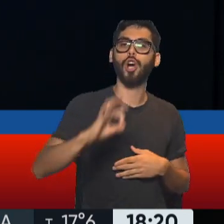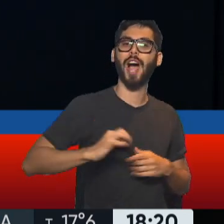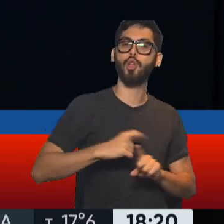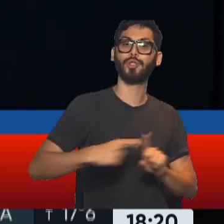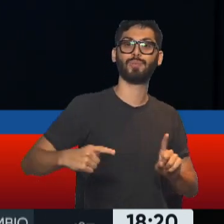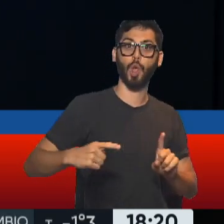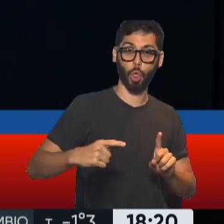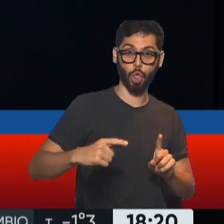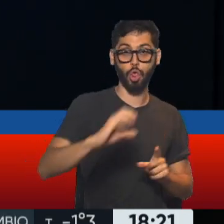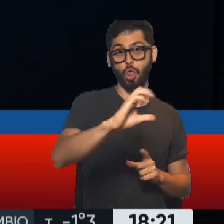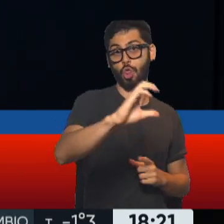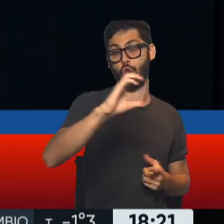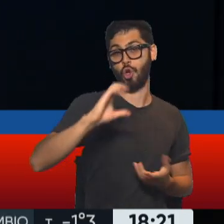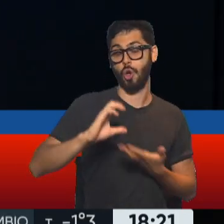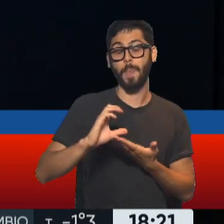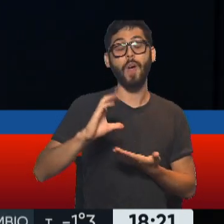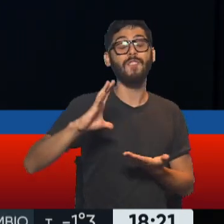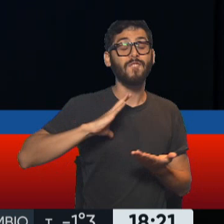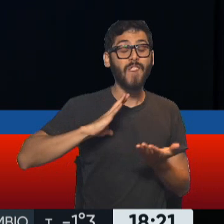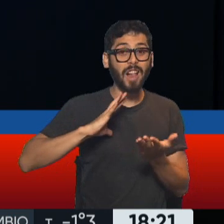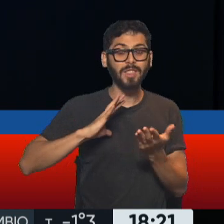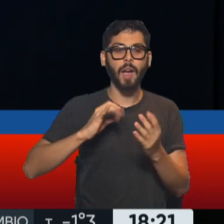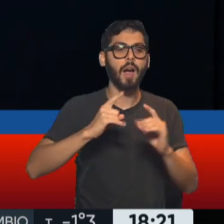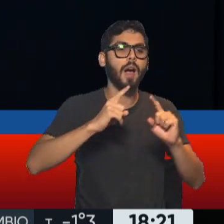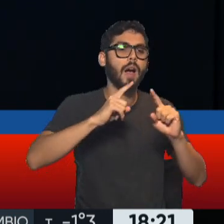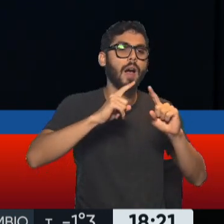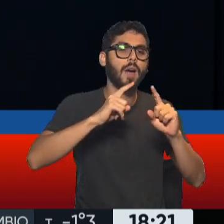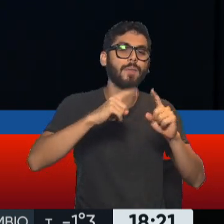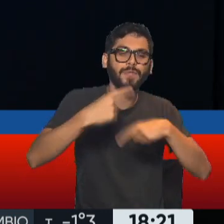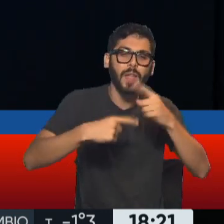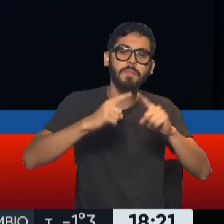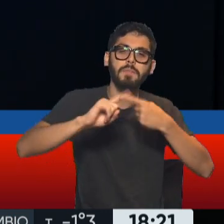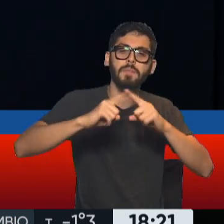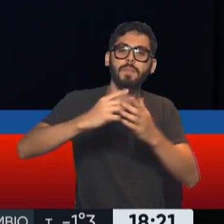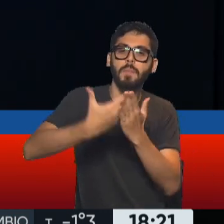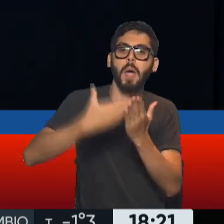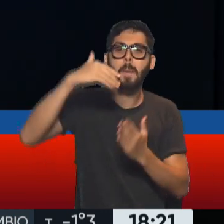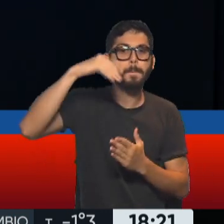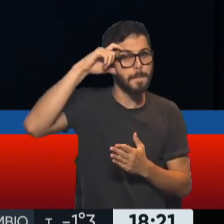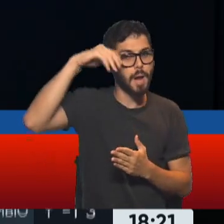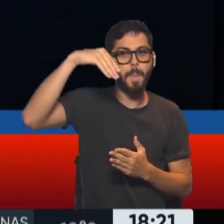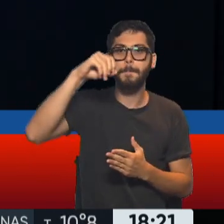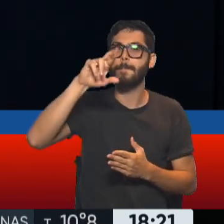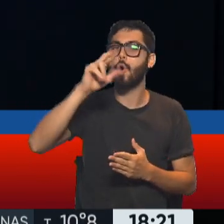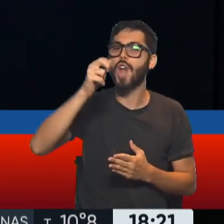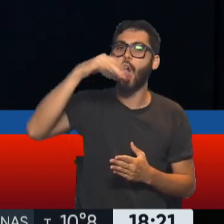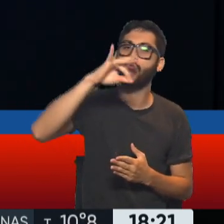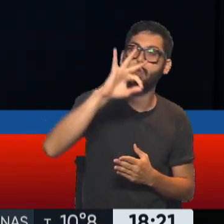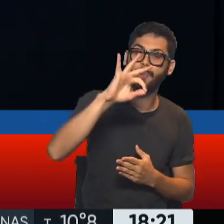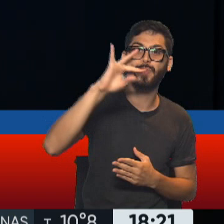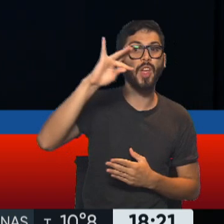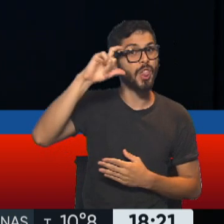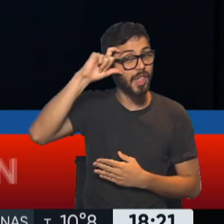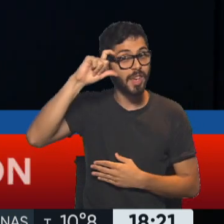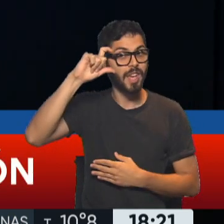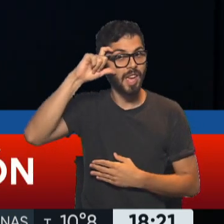trabajar en los memorandos de las políticas económicas y financieras, los memorandos de entendimiento